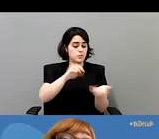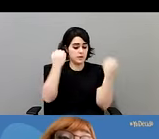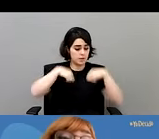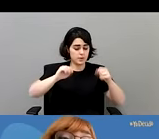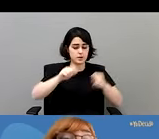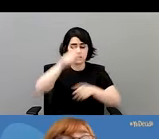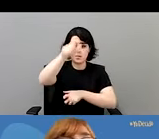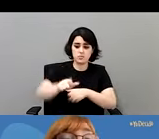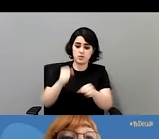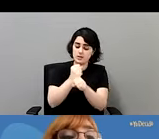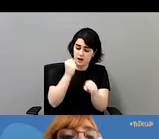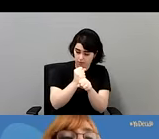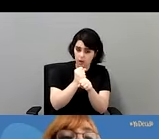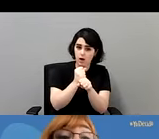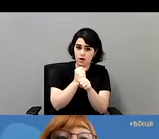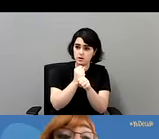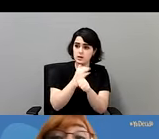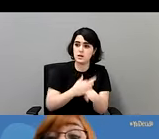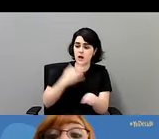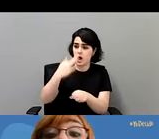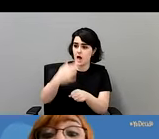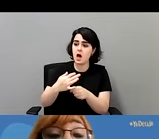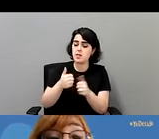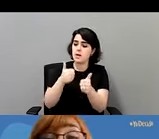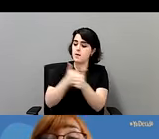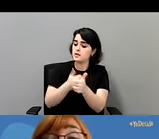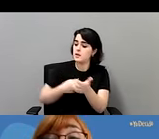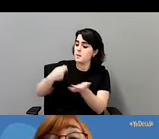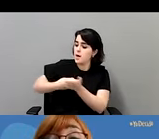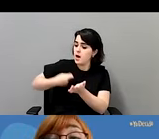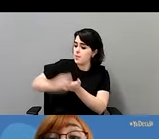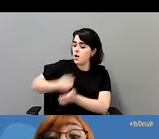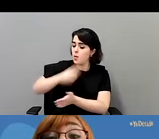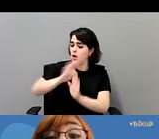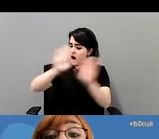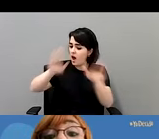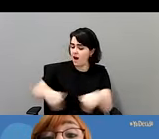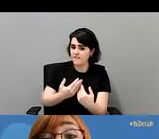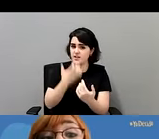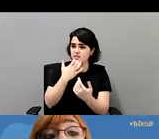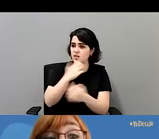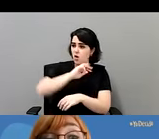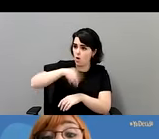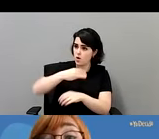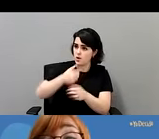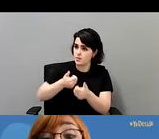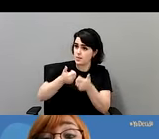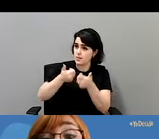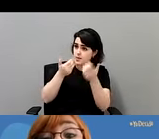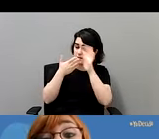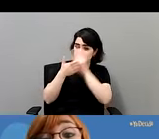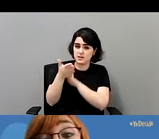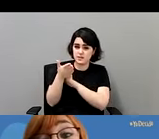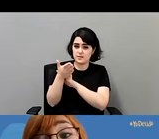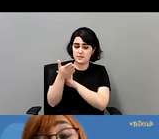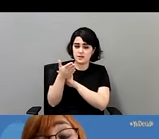persona está trabajando y pagando su propio asistente porque al final, si le voy aumentando en horas, cada vez va recibiendo esta